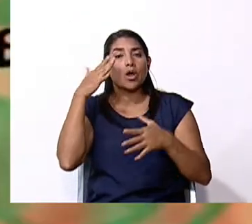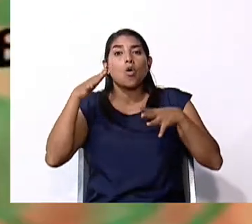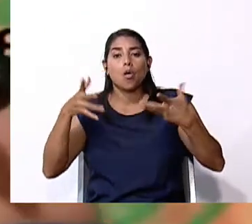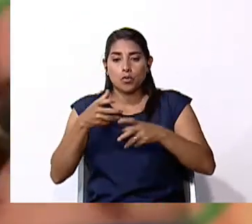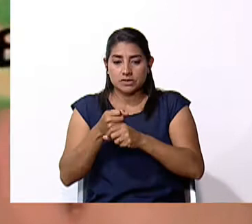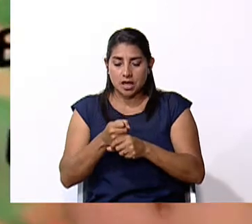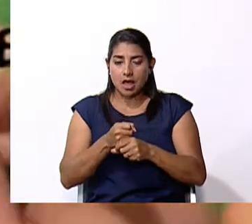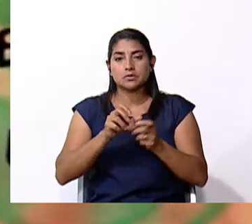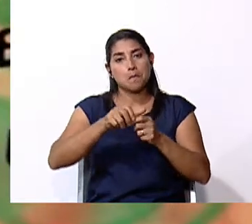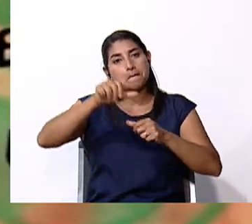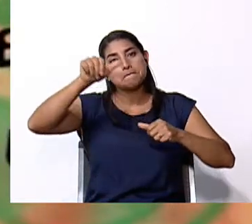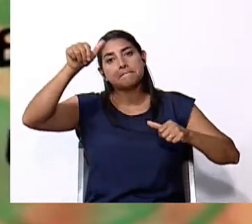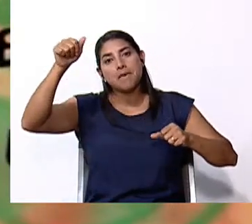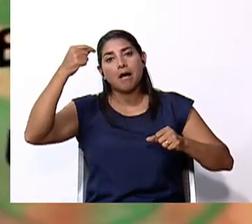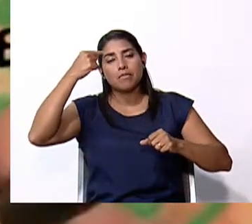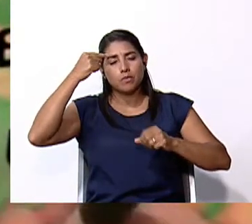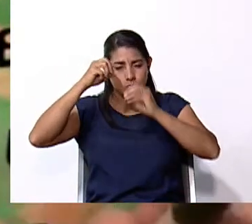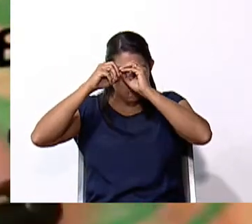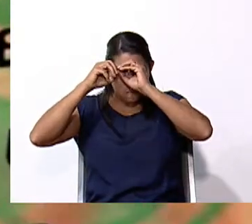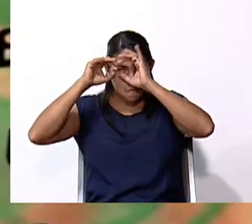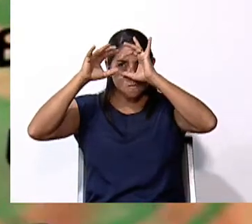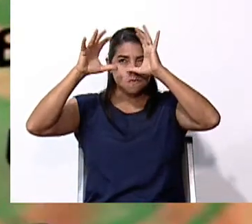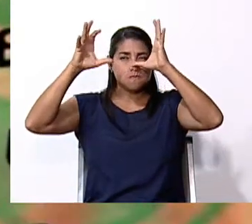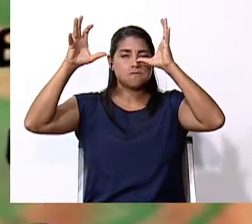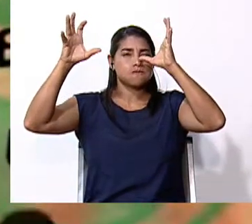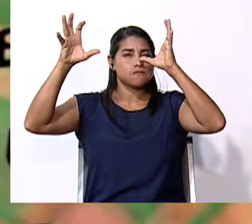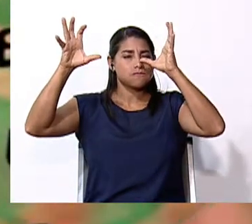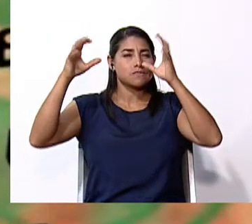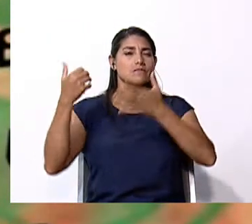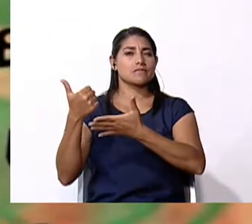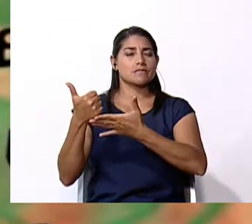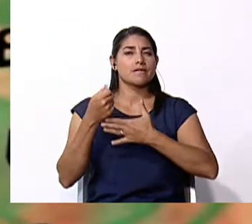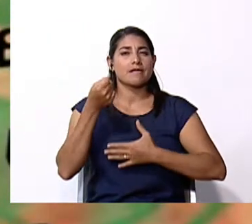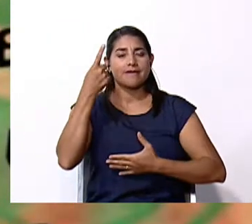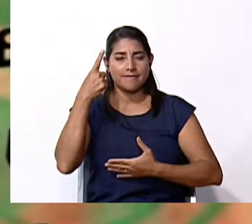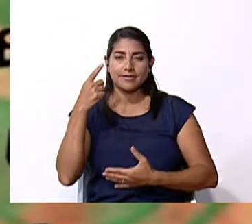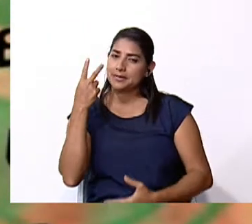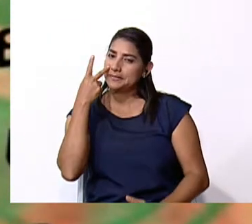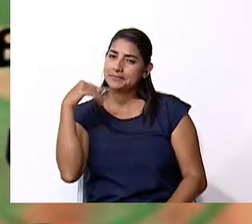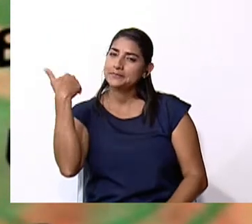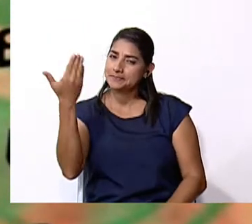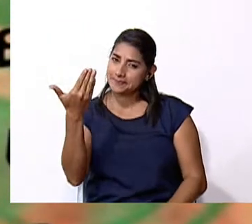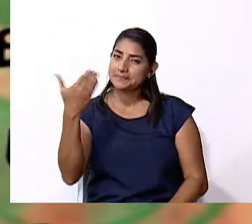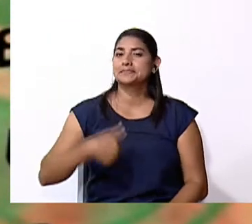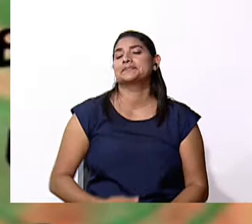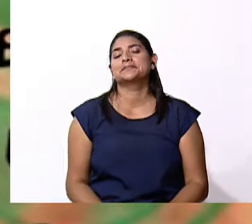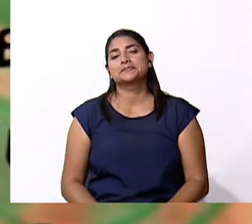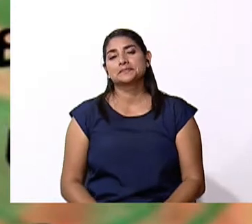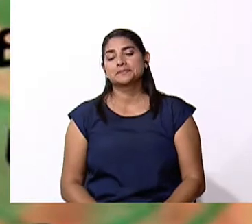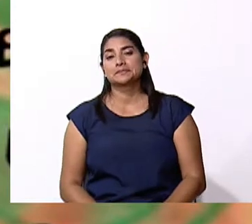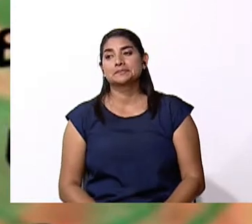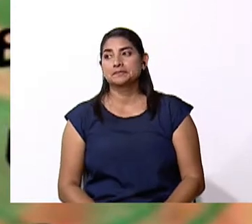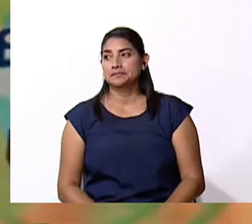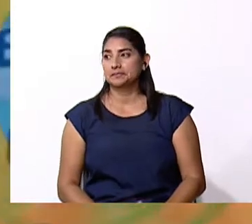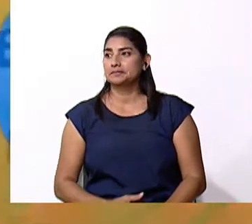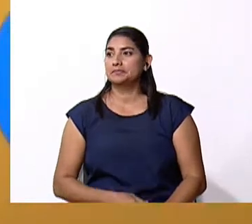realizar correctamente un mapa conceptual. Espero que haya sido de ayuda. ¡Hasta la próxima!